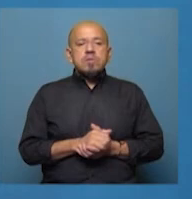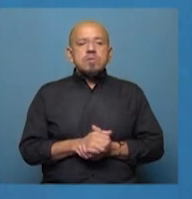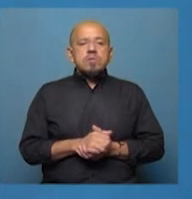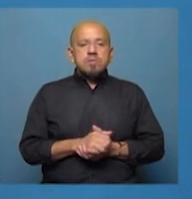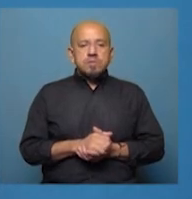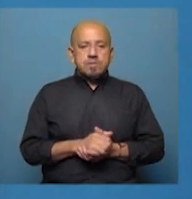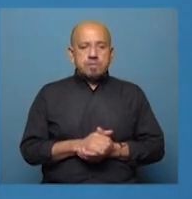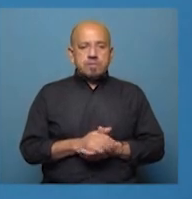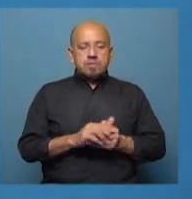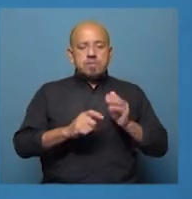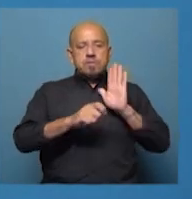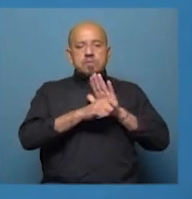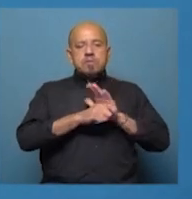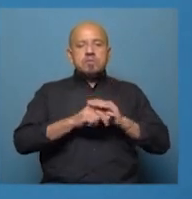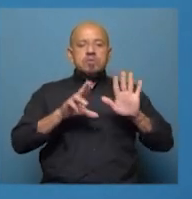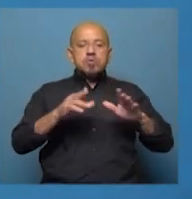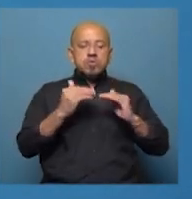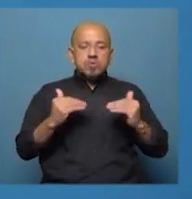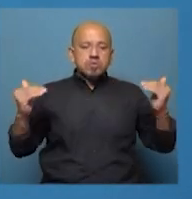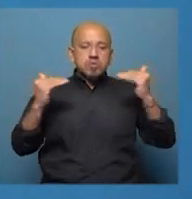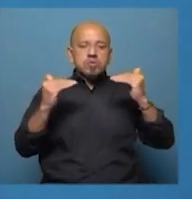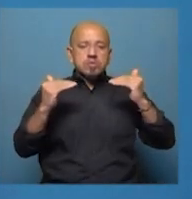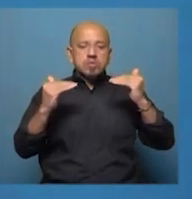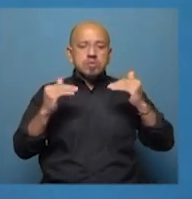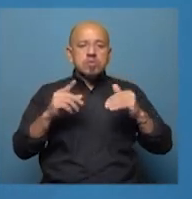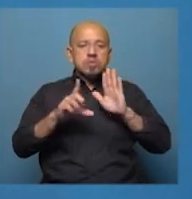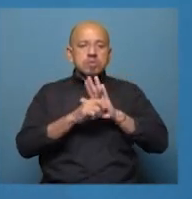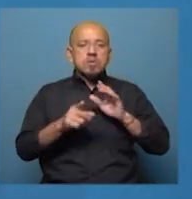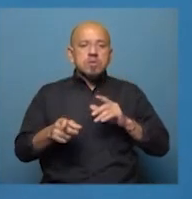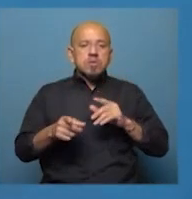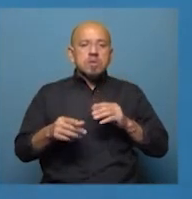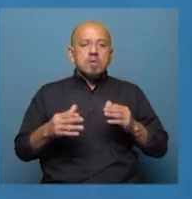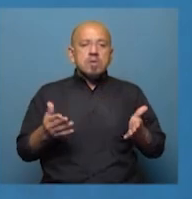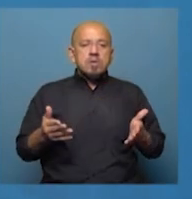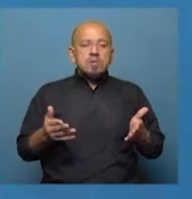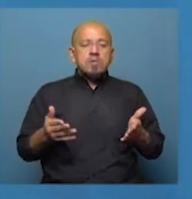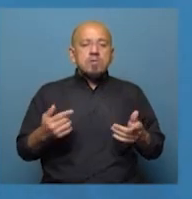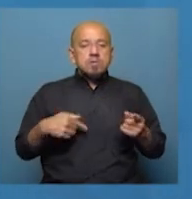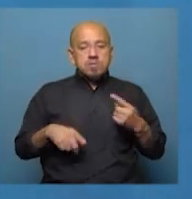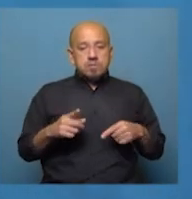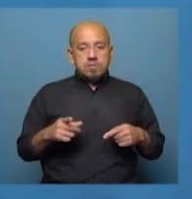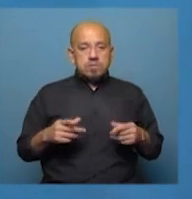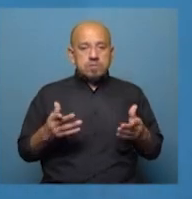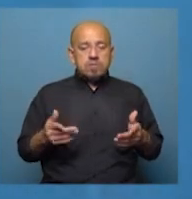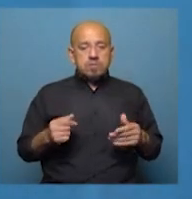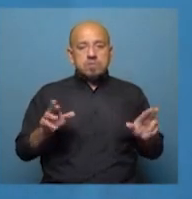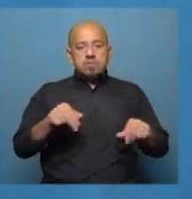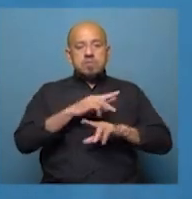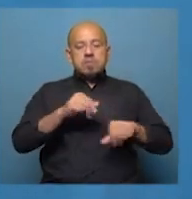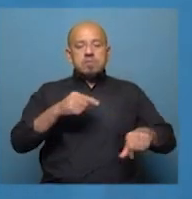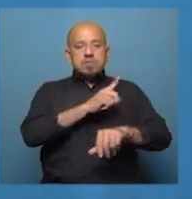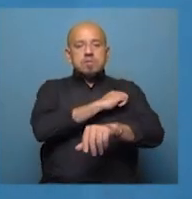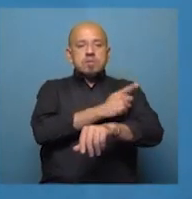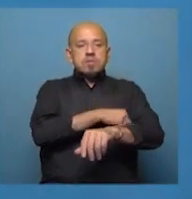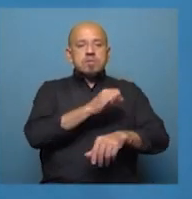el artículo 8 que establece la igualdad de todos los ciudadanos ante la ley es quebrada o es justamente violentada por el veto del poder ejecutivo